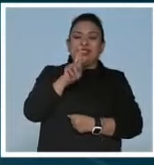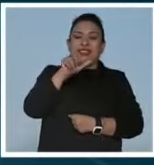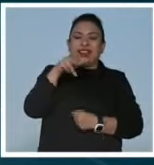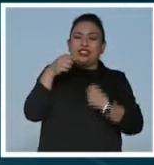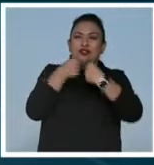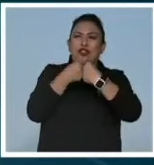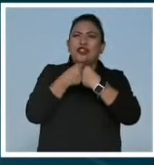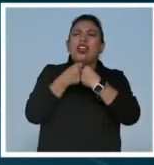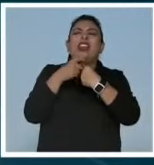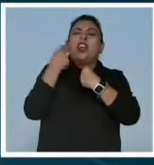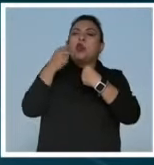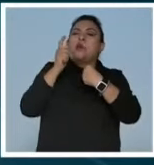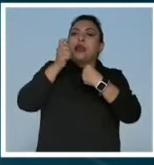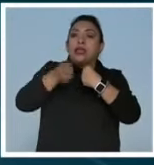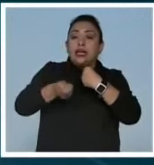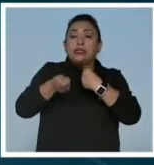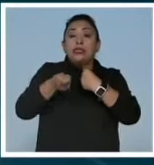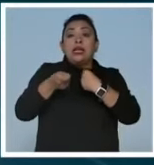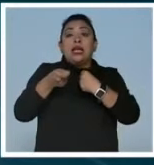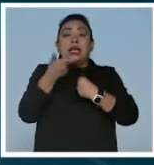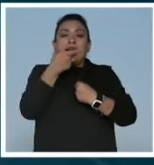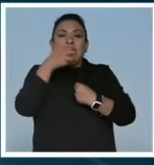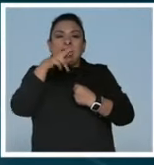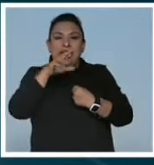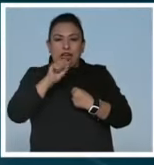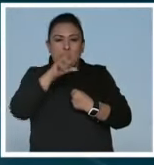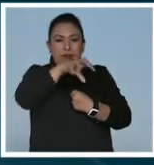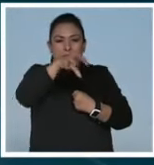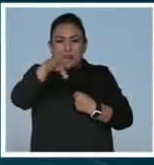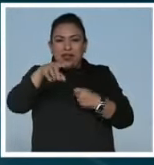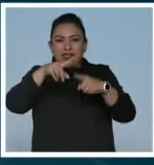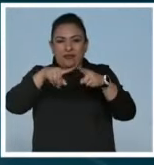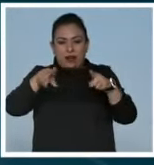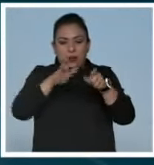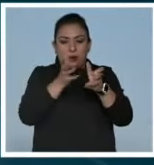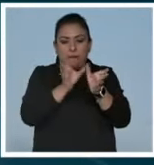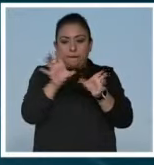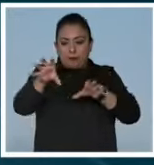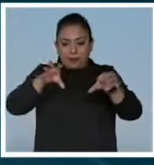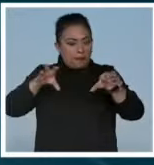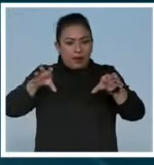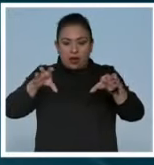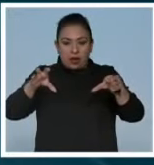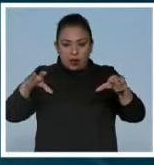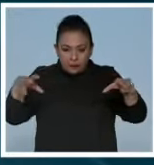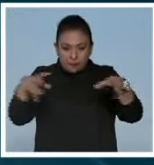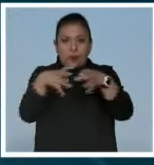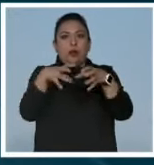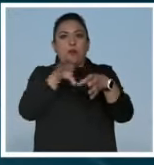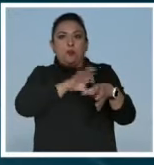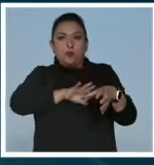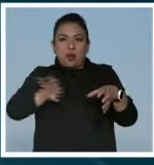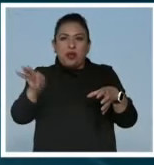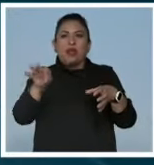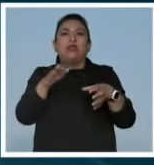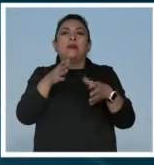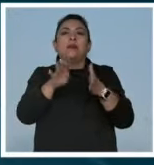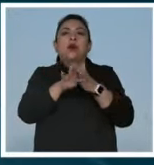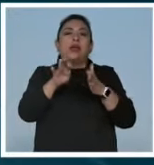el nombre a este tránsito entre géneros, a desdibujar esas fronteras que puede en un principio pensar uno que hay entre la